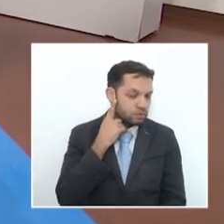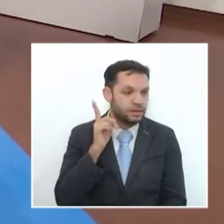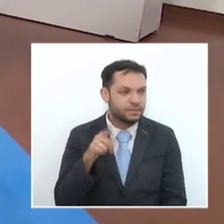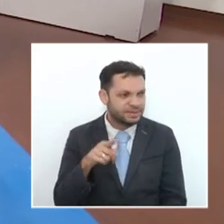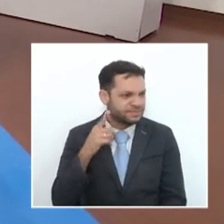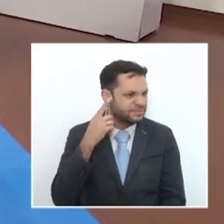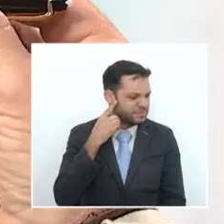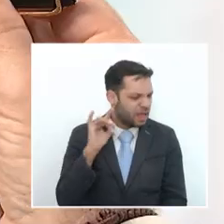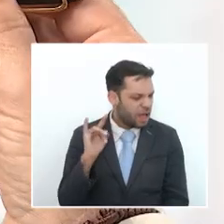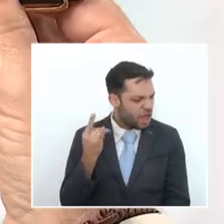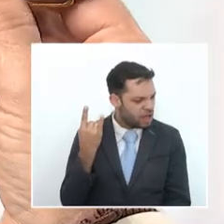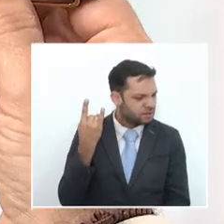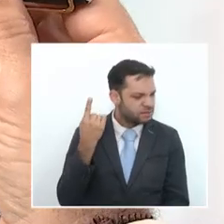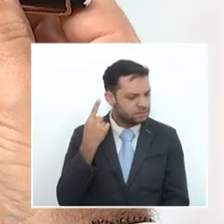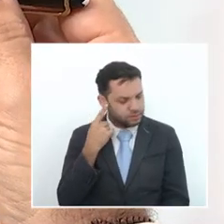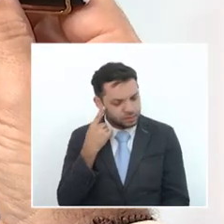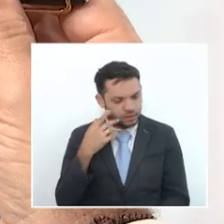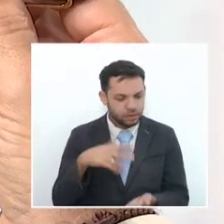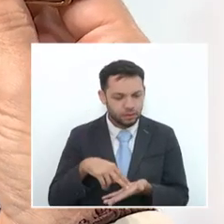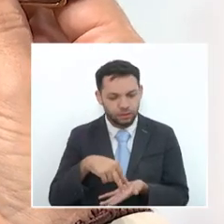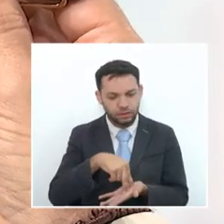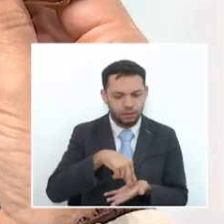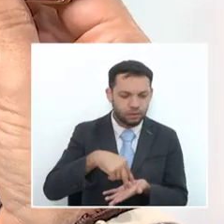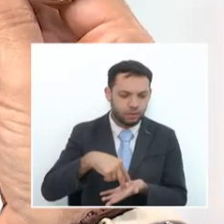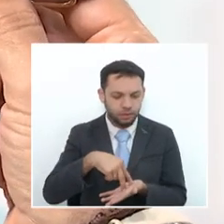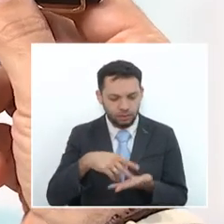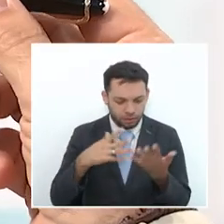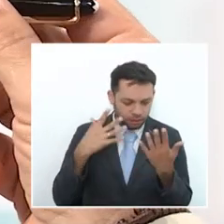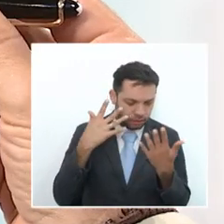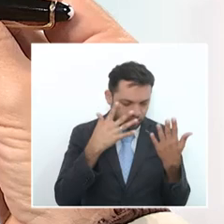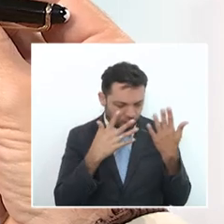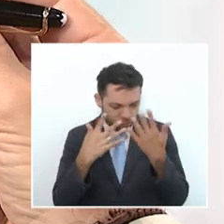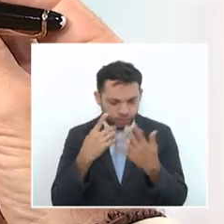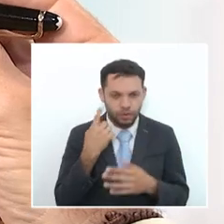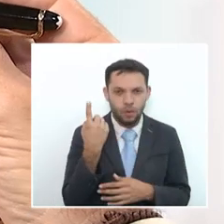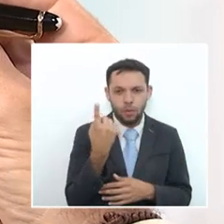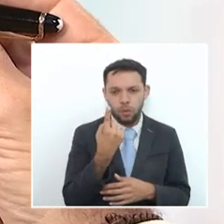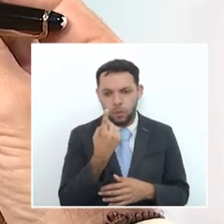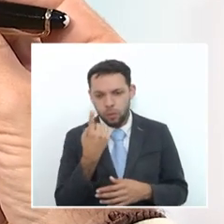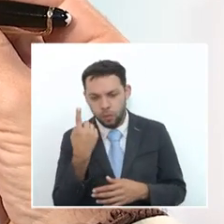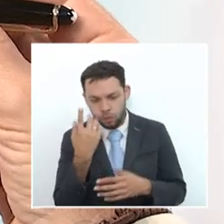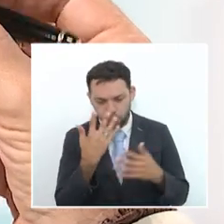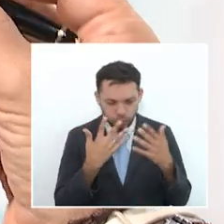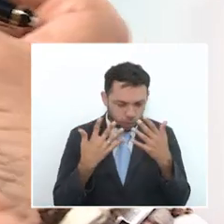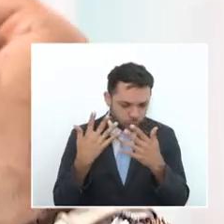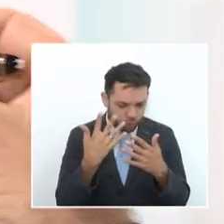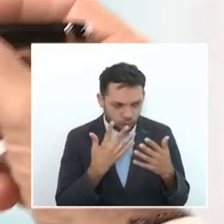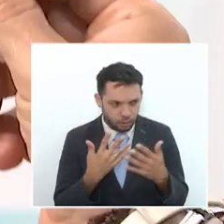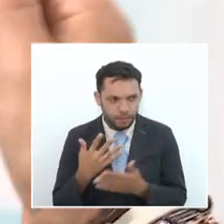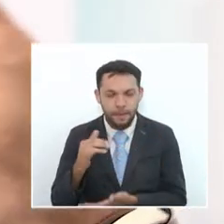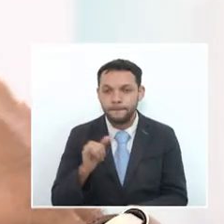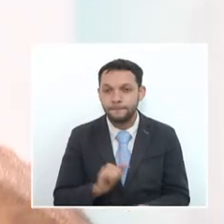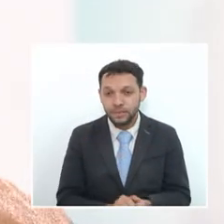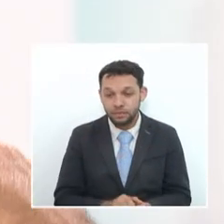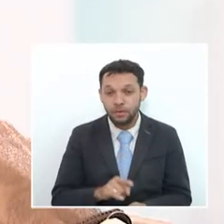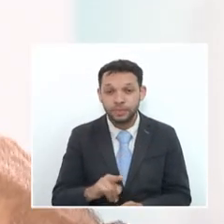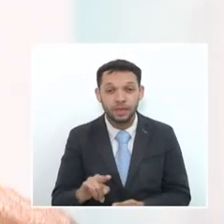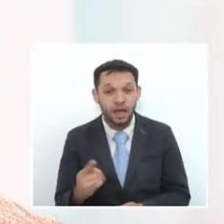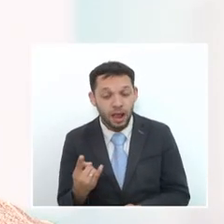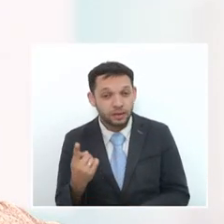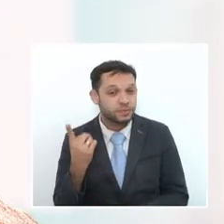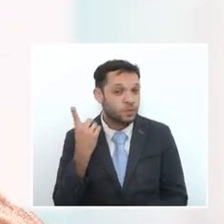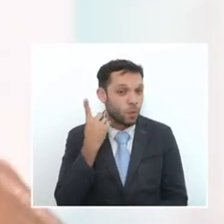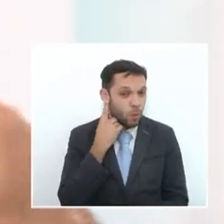aquí algo en el oído y perdí el equilibrio, este es el centro del equilibrio y entonces yo puedo tener un problema acá. Pero eso que puede estar manifestado a